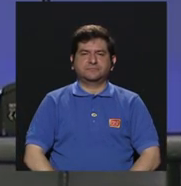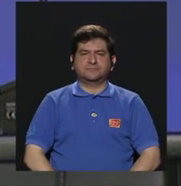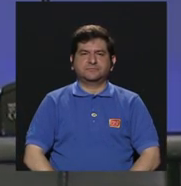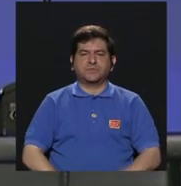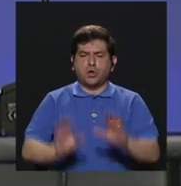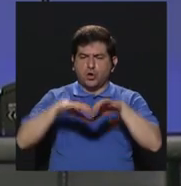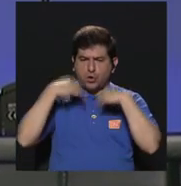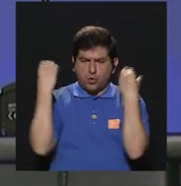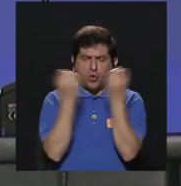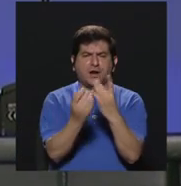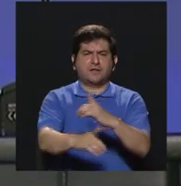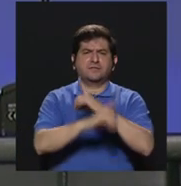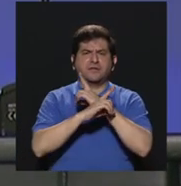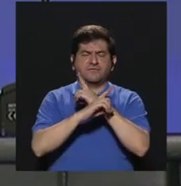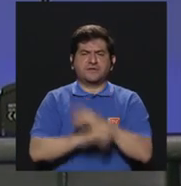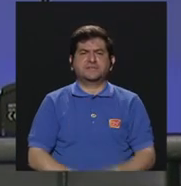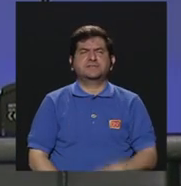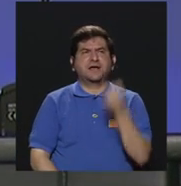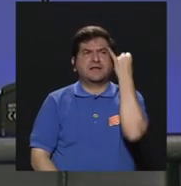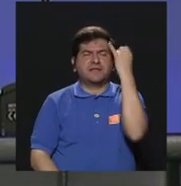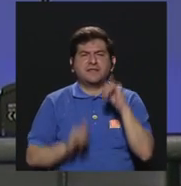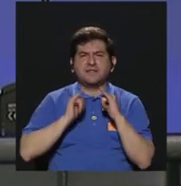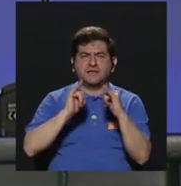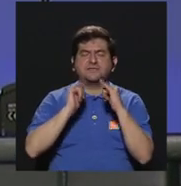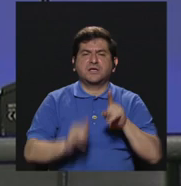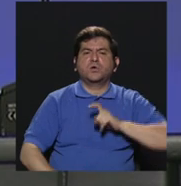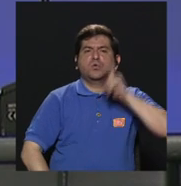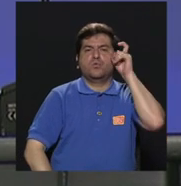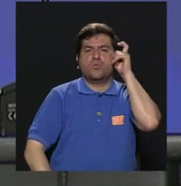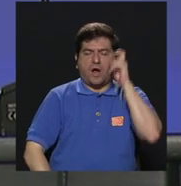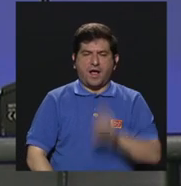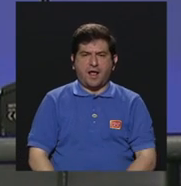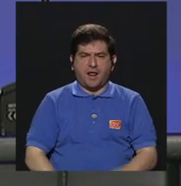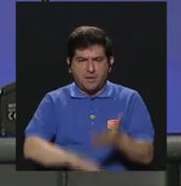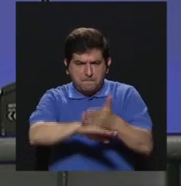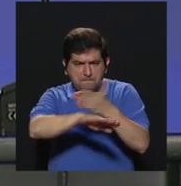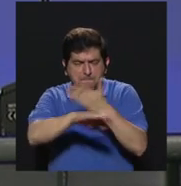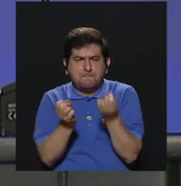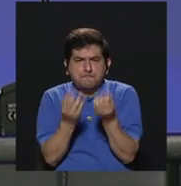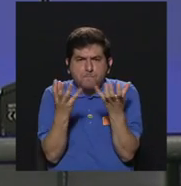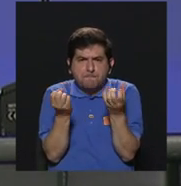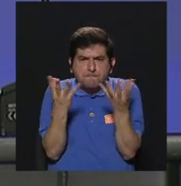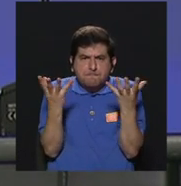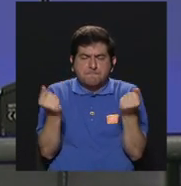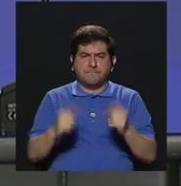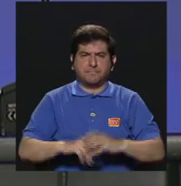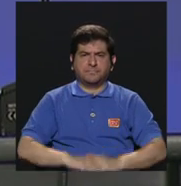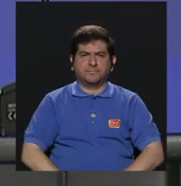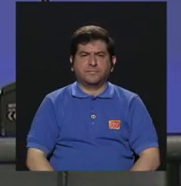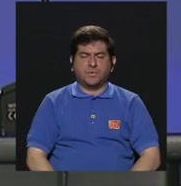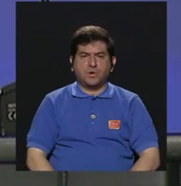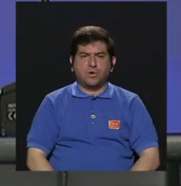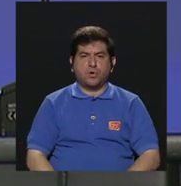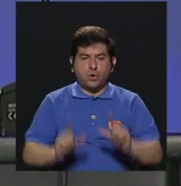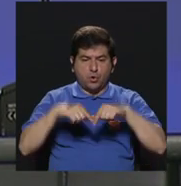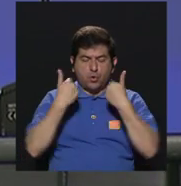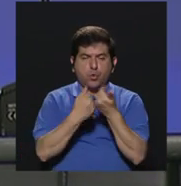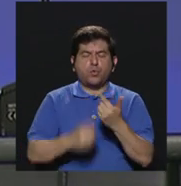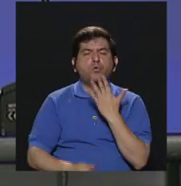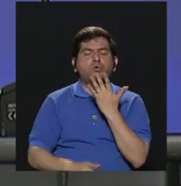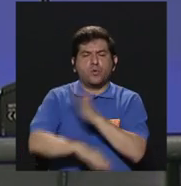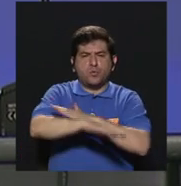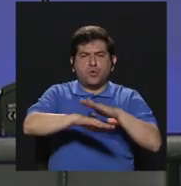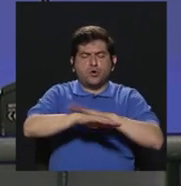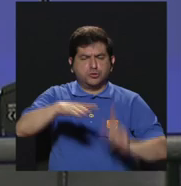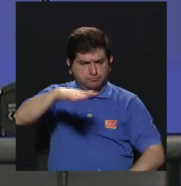Las organizaciones defensoras de las tesis igualitarias de género crecen y se multiplican. Los grupos étnicos se hacen cada vez